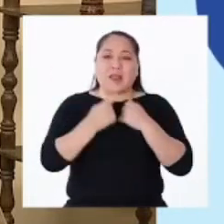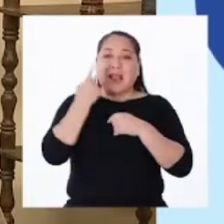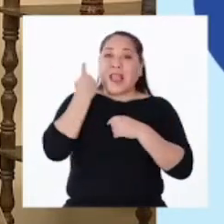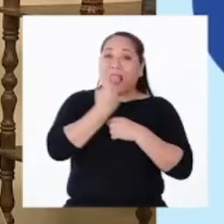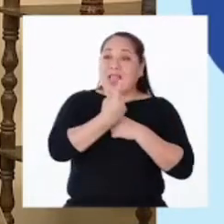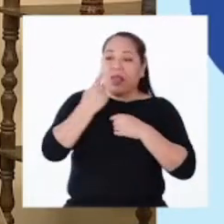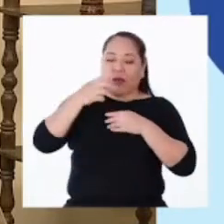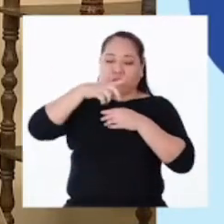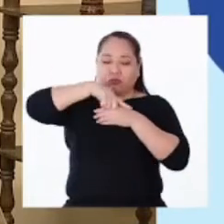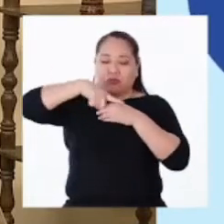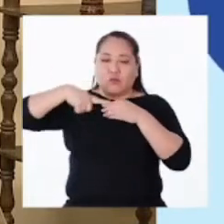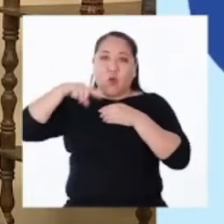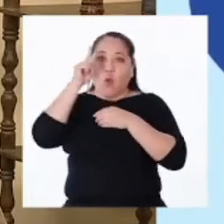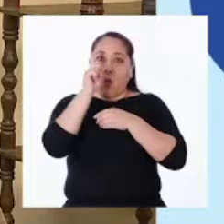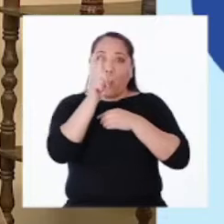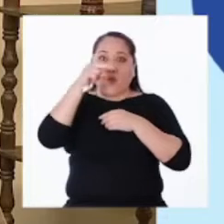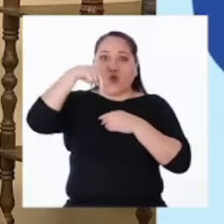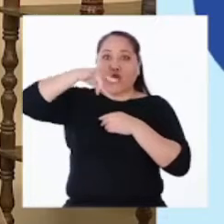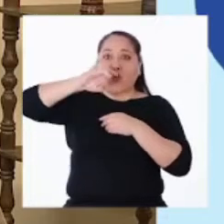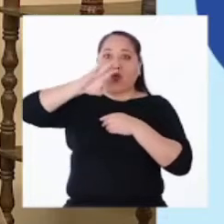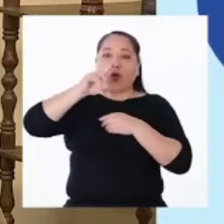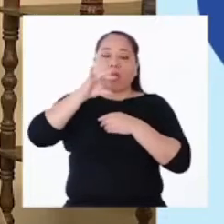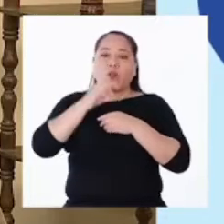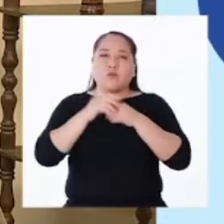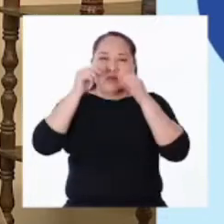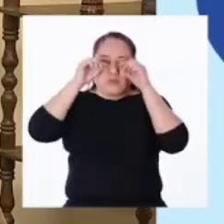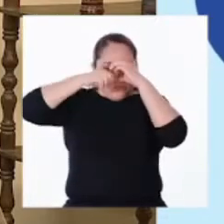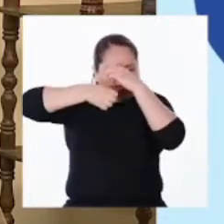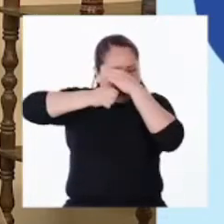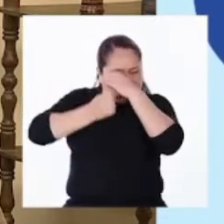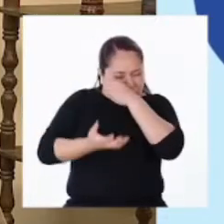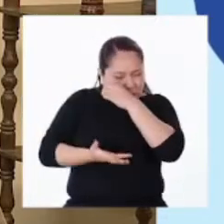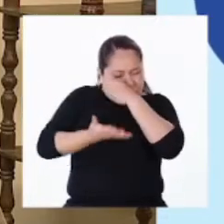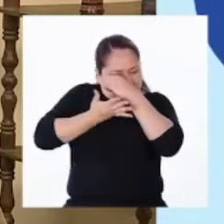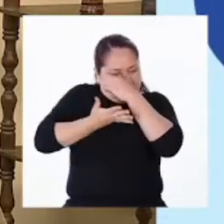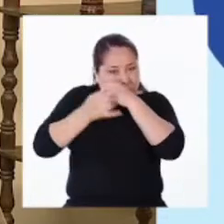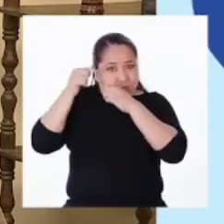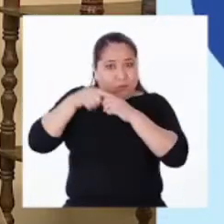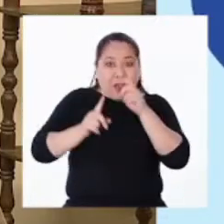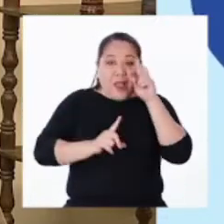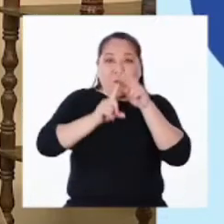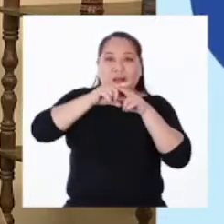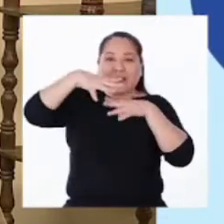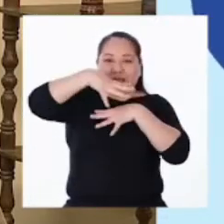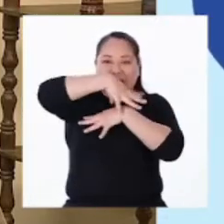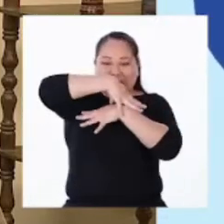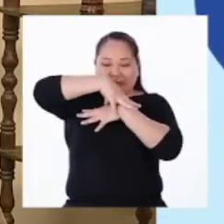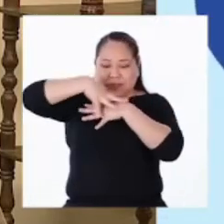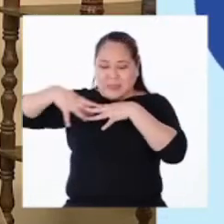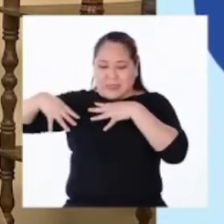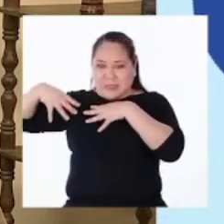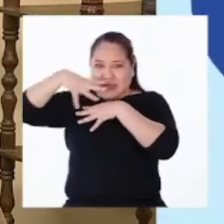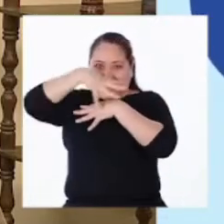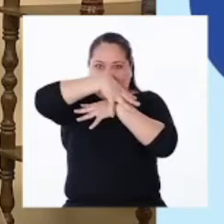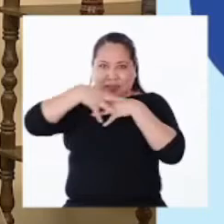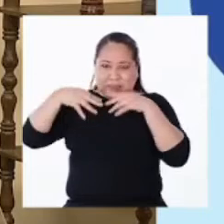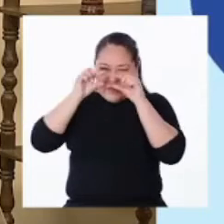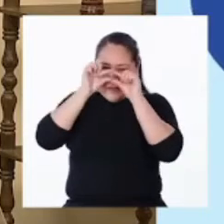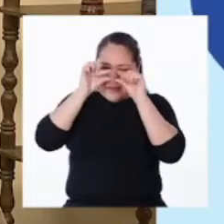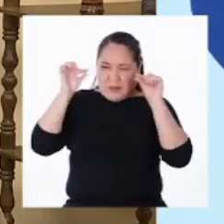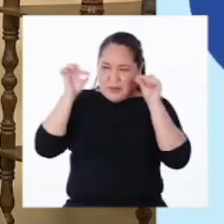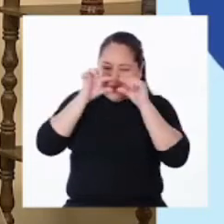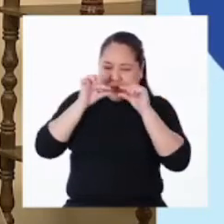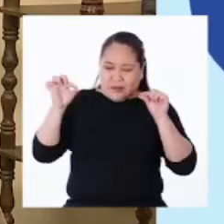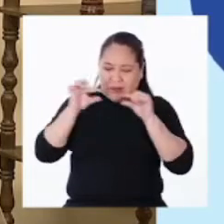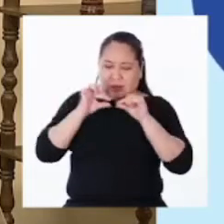le ve a través del microscopio aparece rayada o estriada. Las fibras poseen abundantes capilares